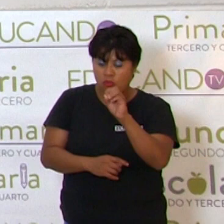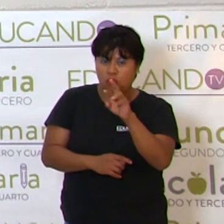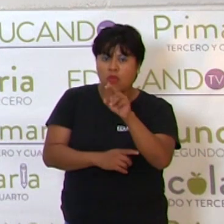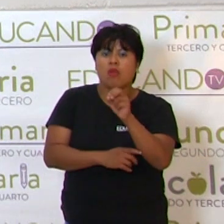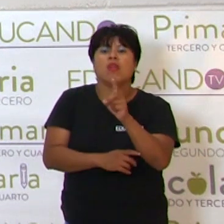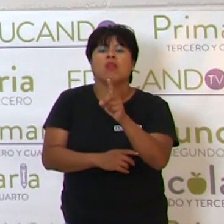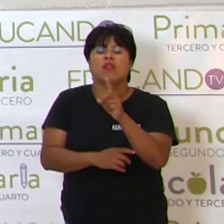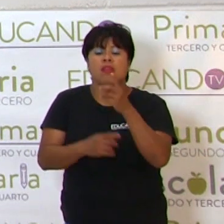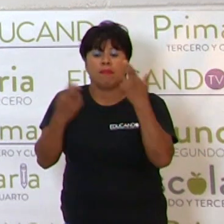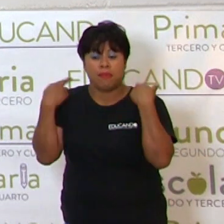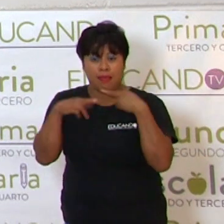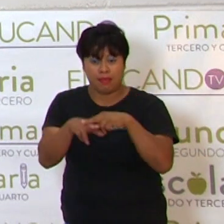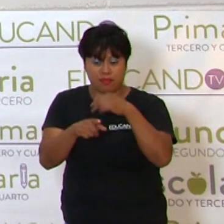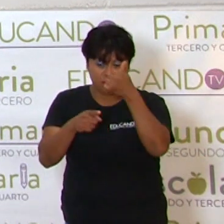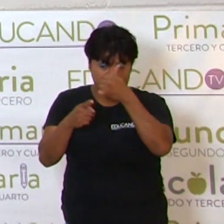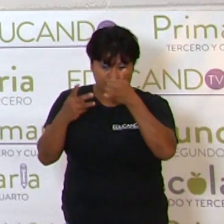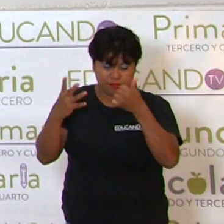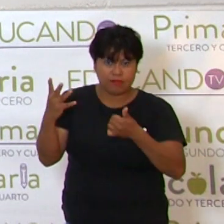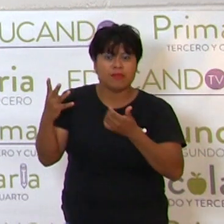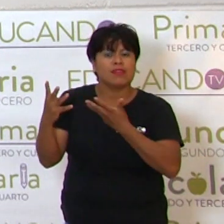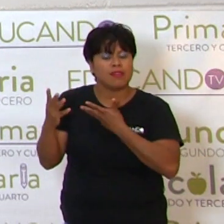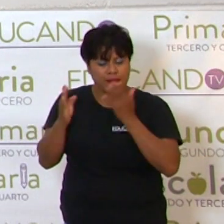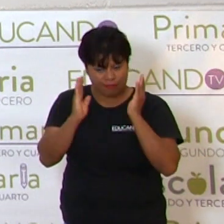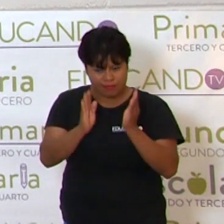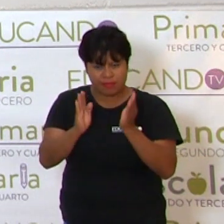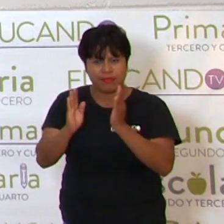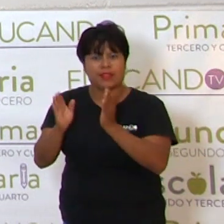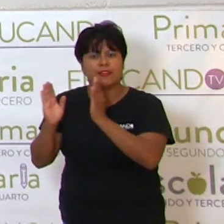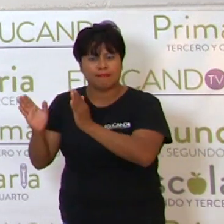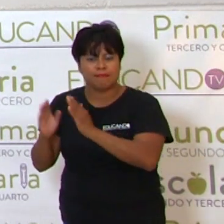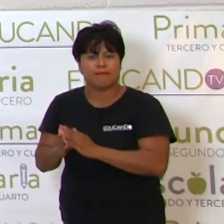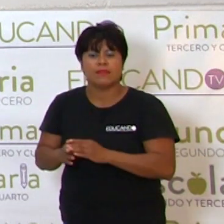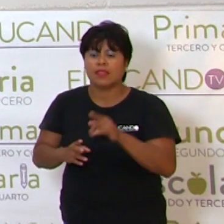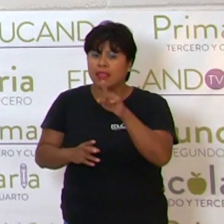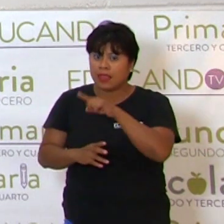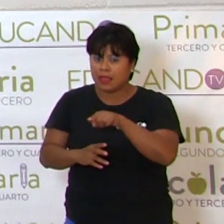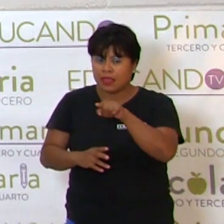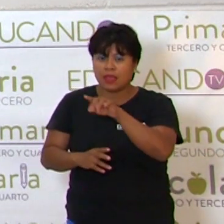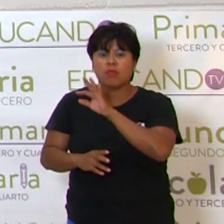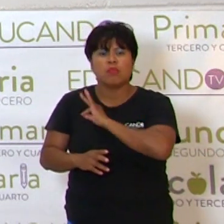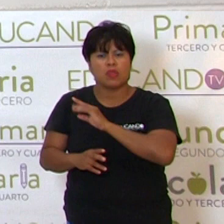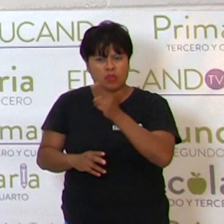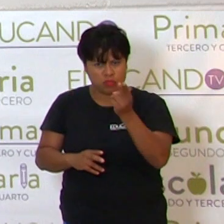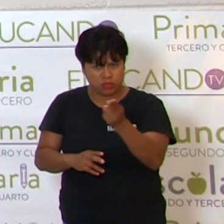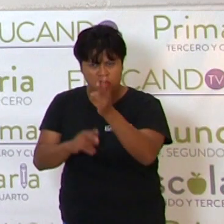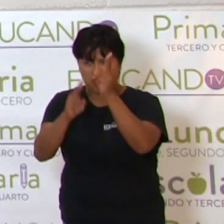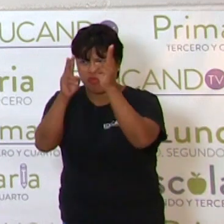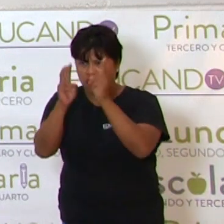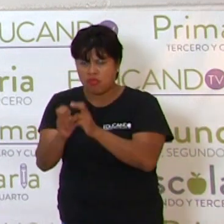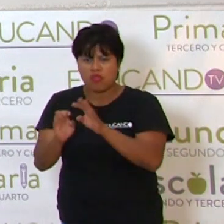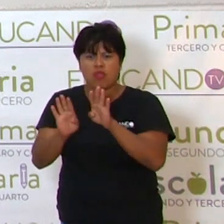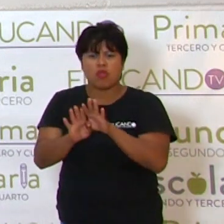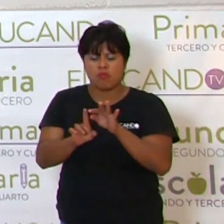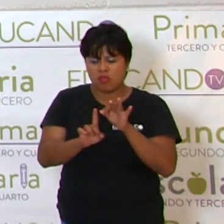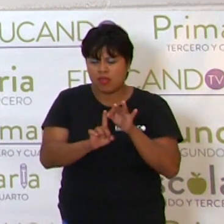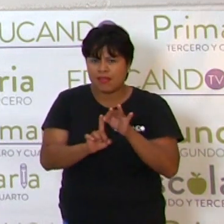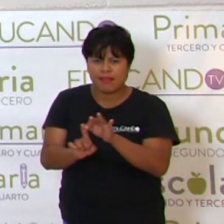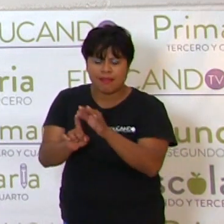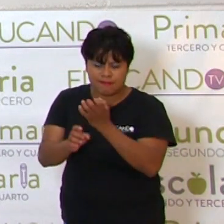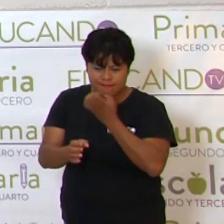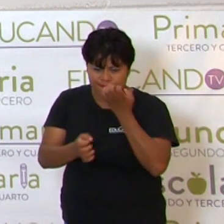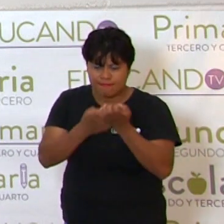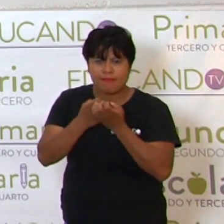los facilitadores de Educando TV tenemos nuestro blog y ahí ustedes pueden bajar una guía didáctica, la